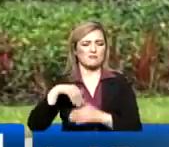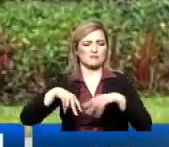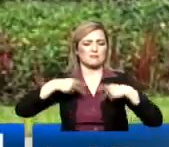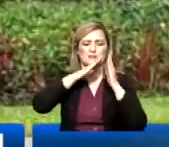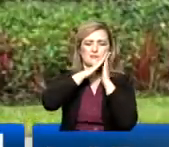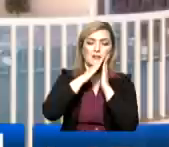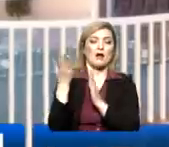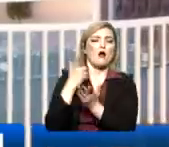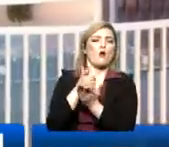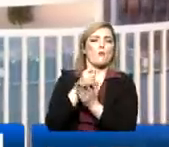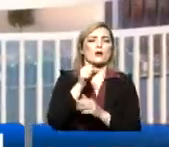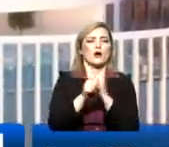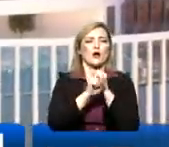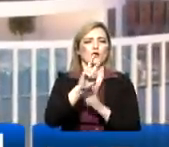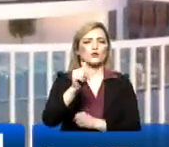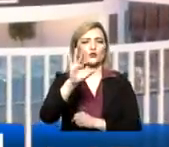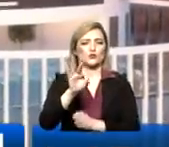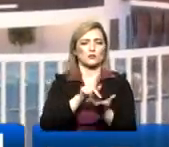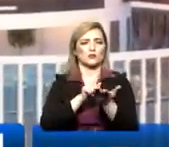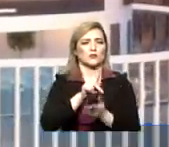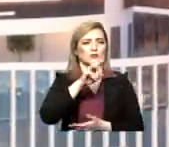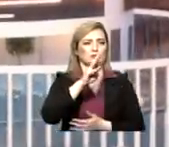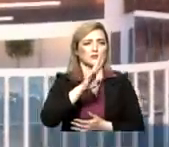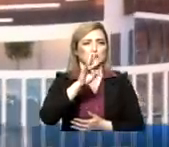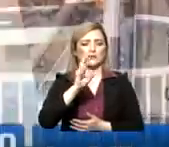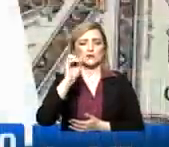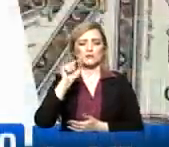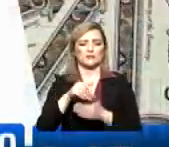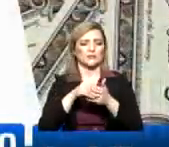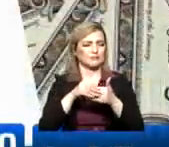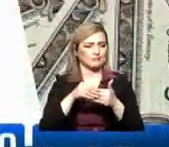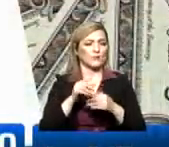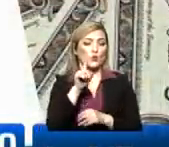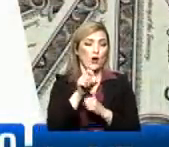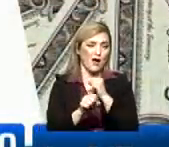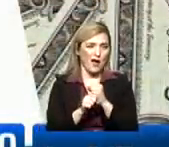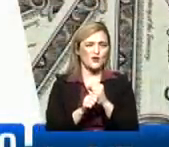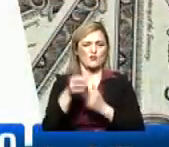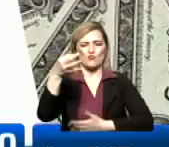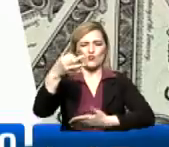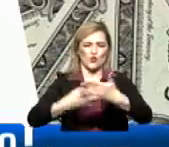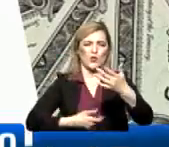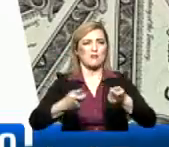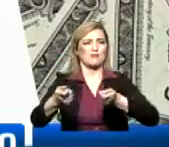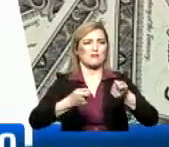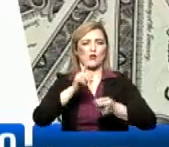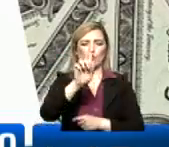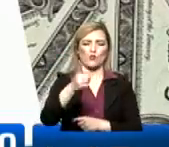también en el 2019, pagó $670,000. Es decir, en un solo año, Salcedo manejó más